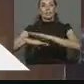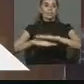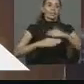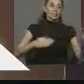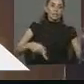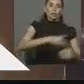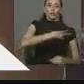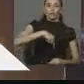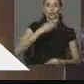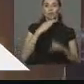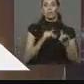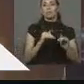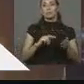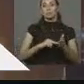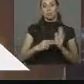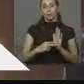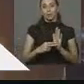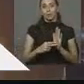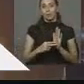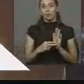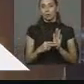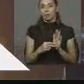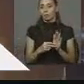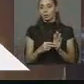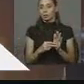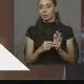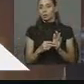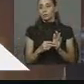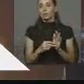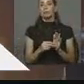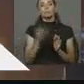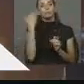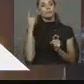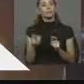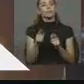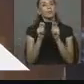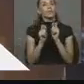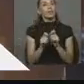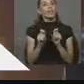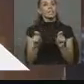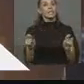mismos. Y ocurrieron en esta campaña